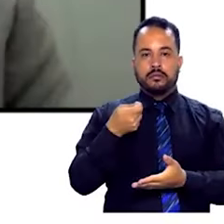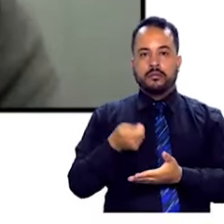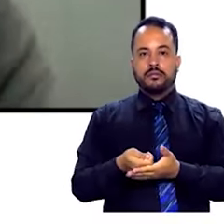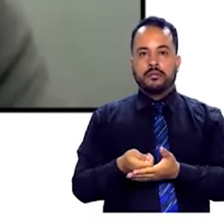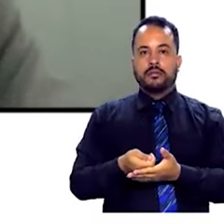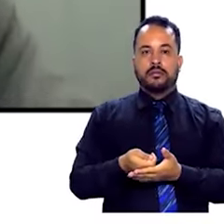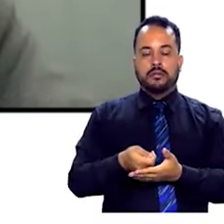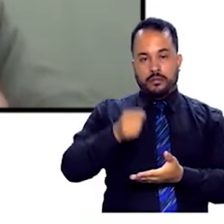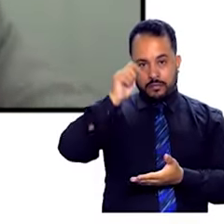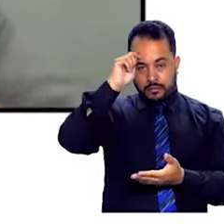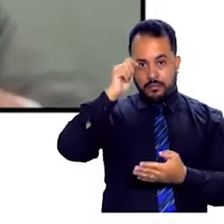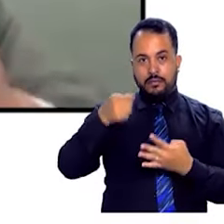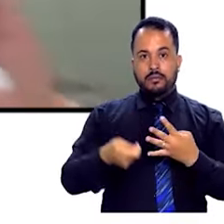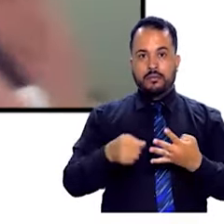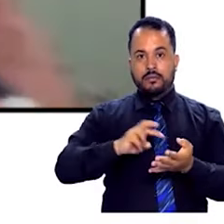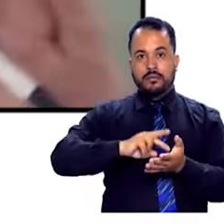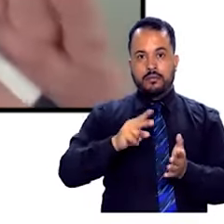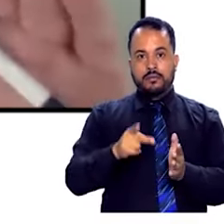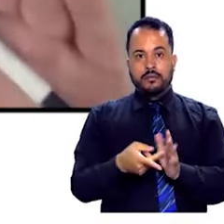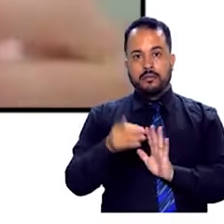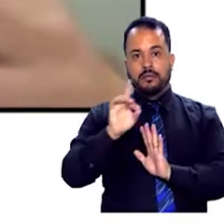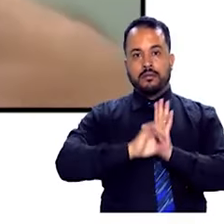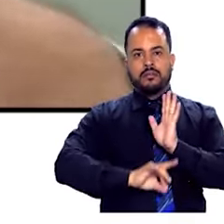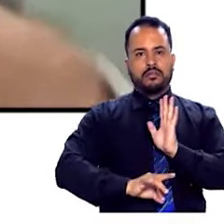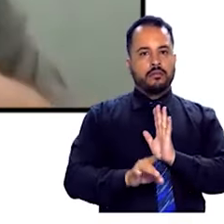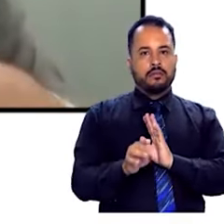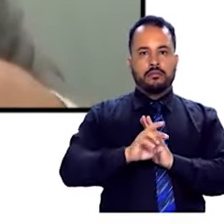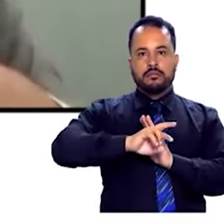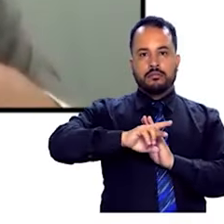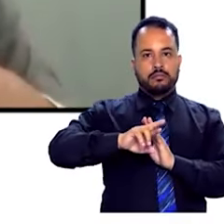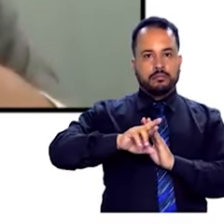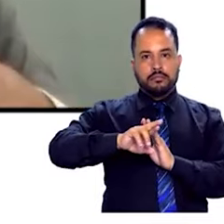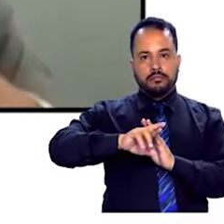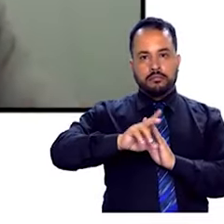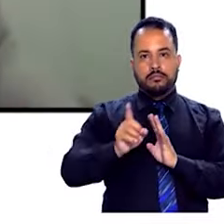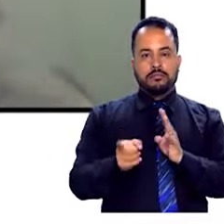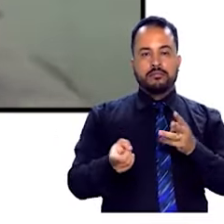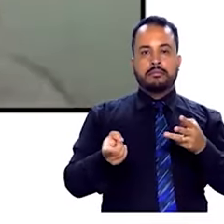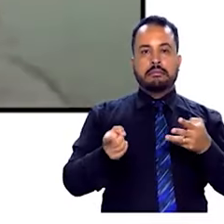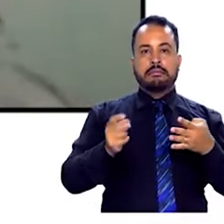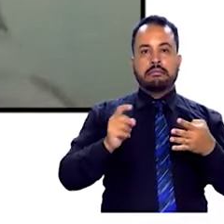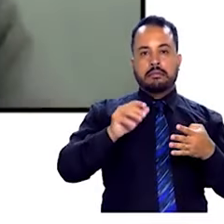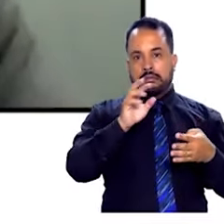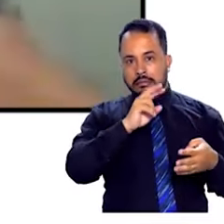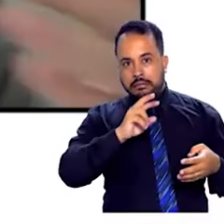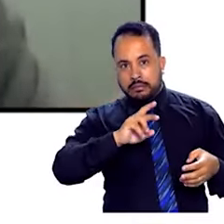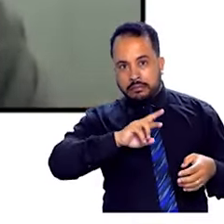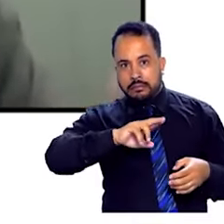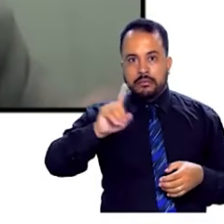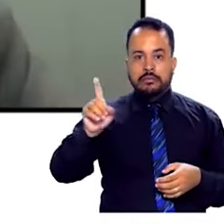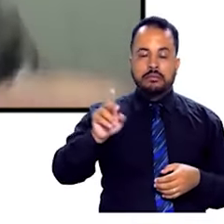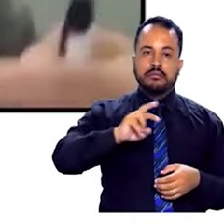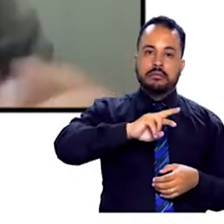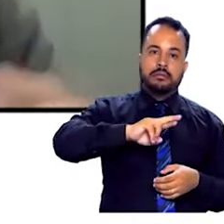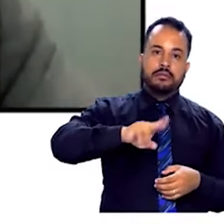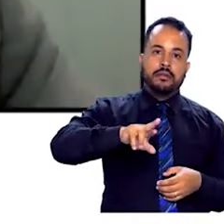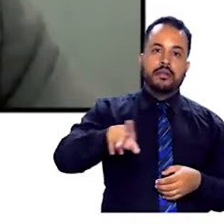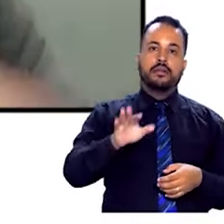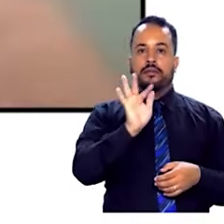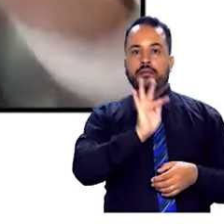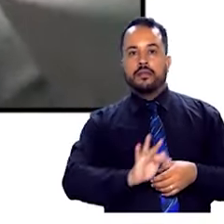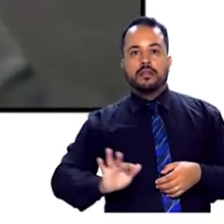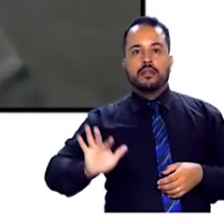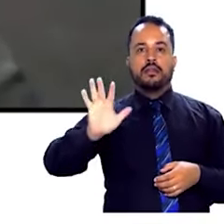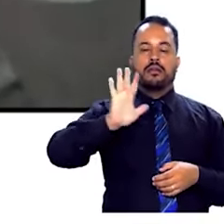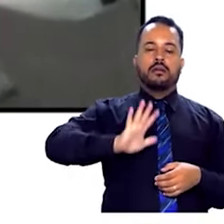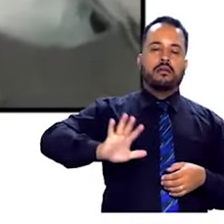para feder saem ne ning excep tiene competencia para otro necesitó crear una